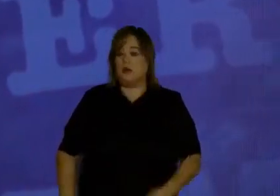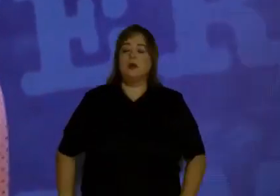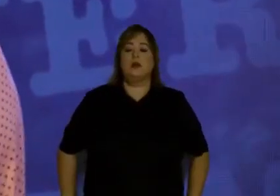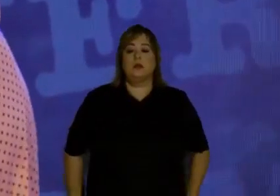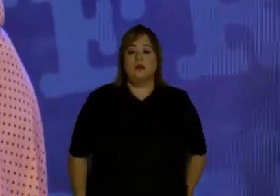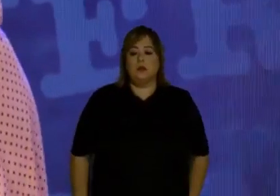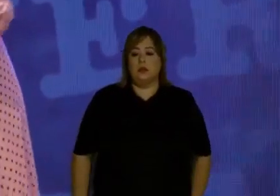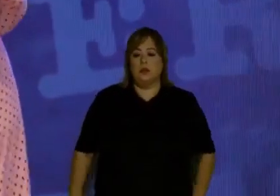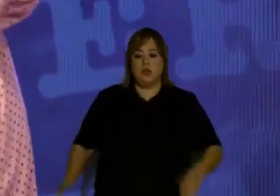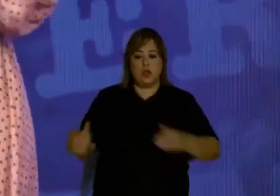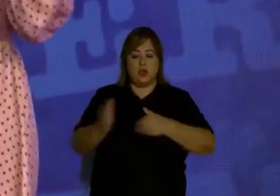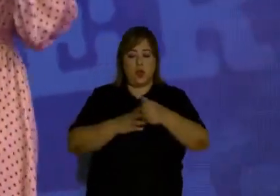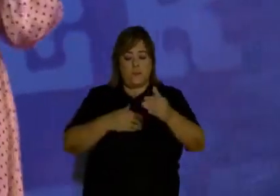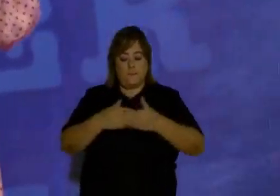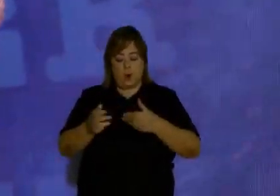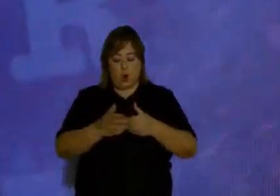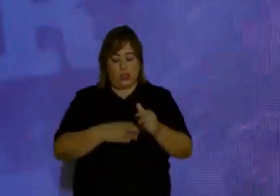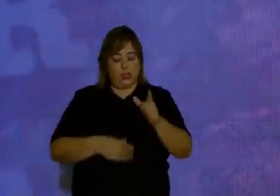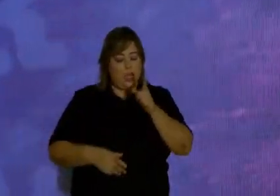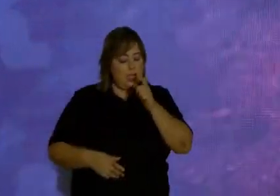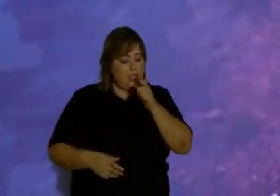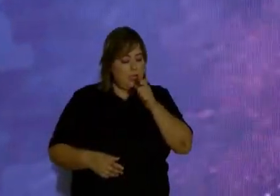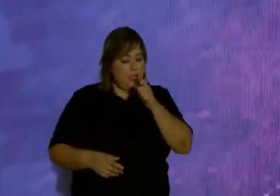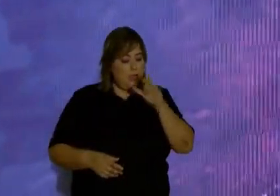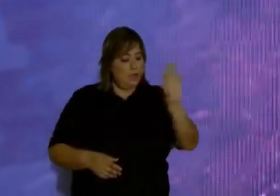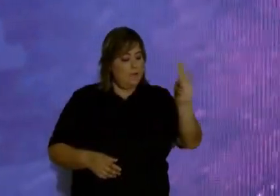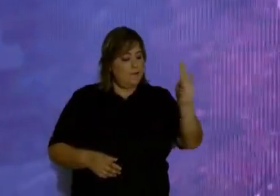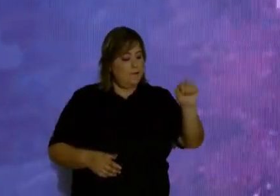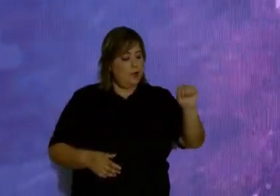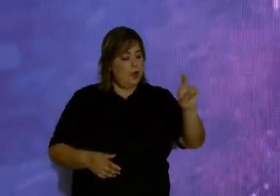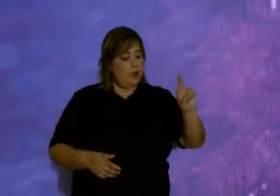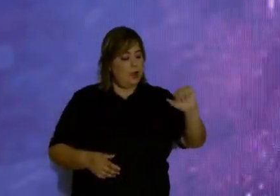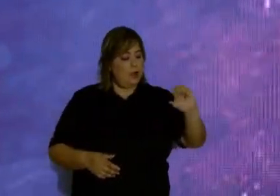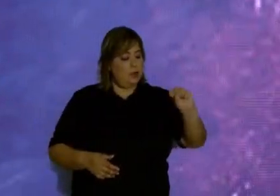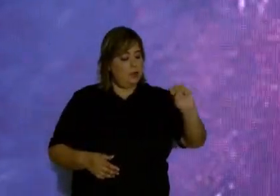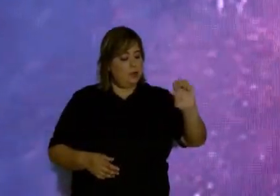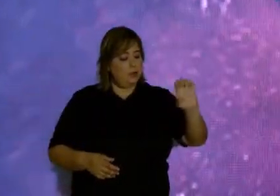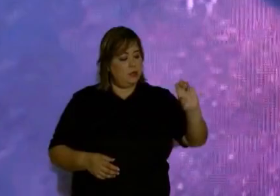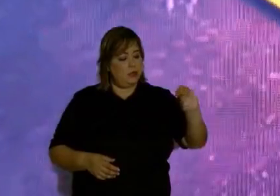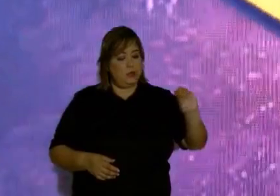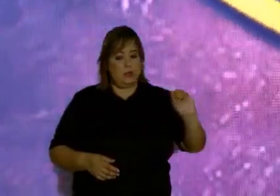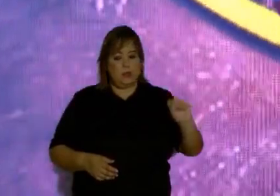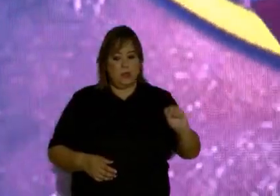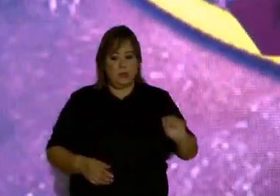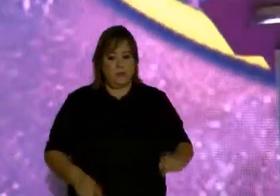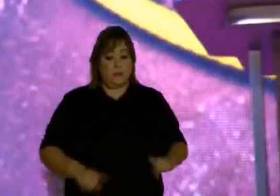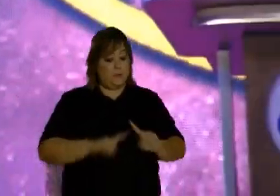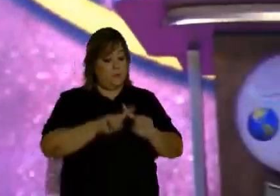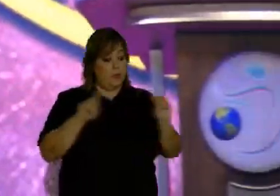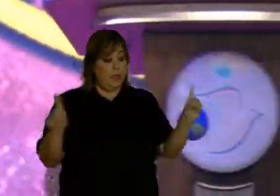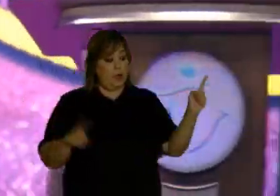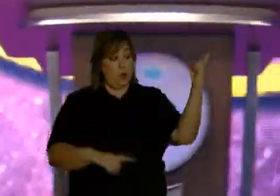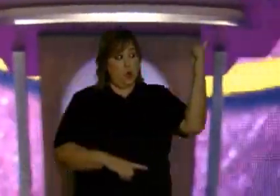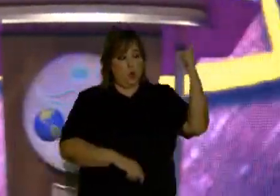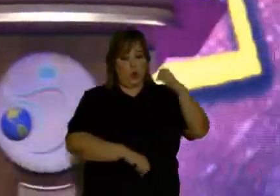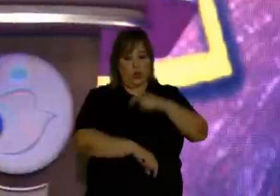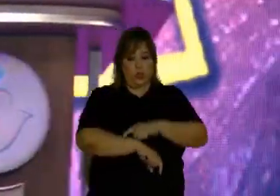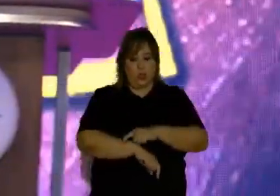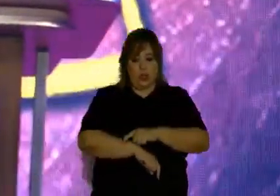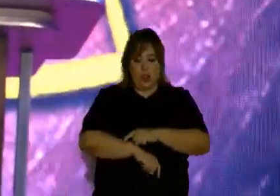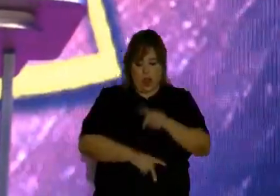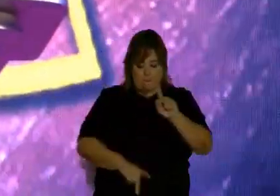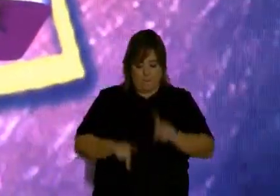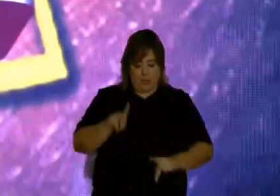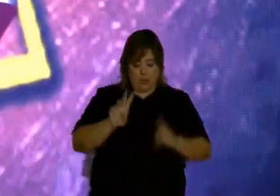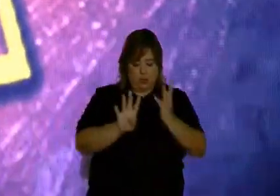los fariseos, venían como para cumplir por el que dirán, venían, pero un día haciendo esa